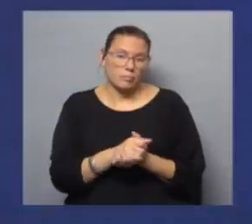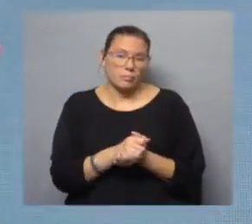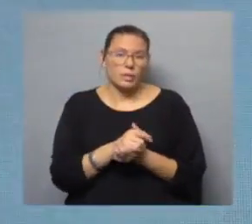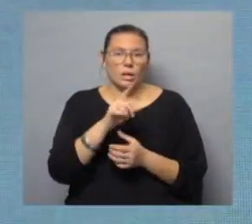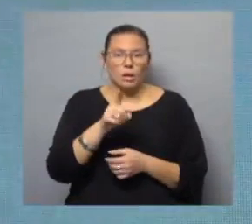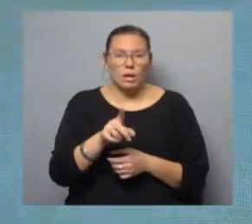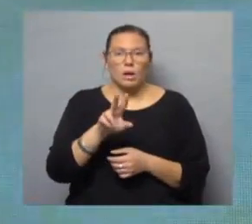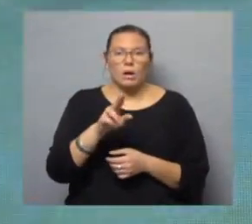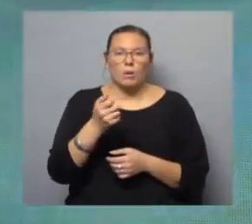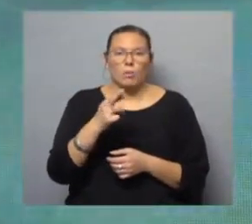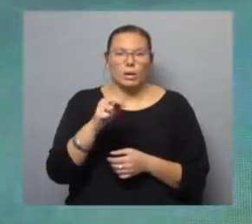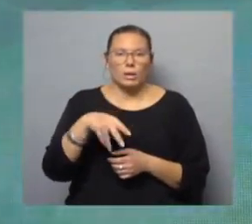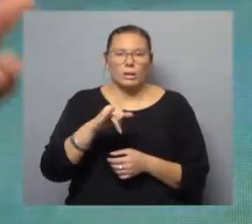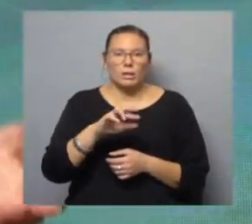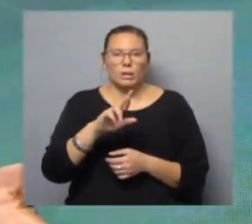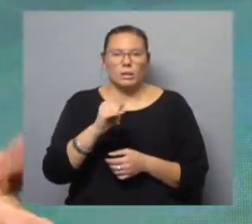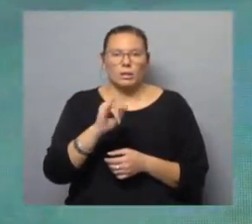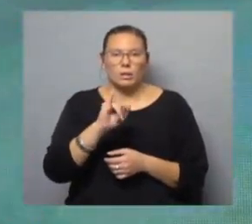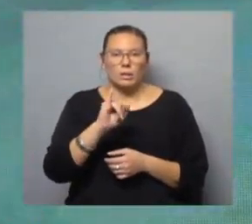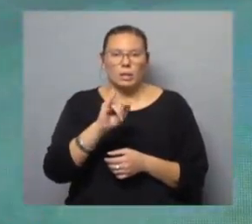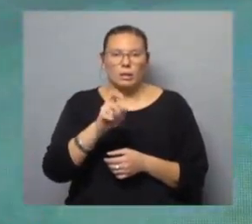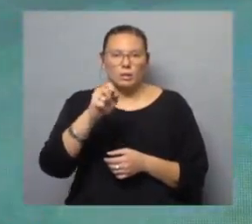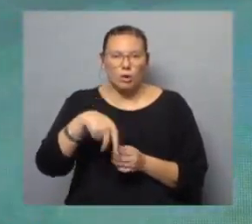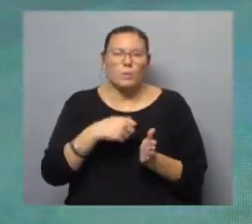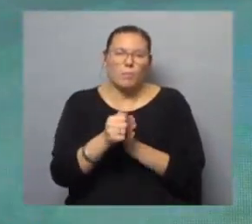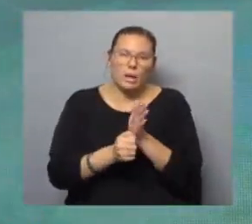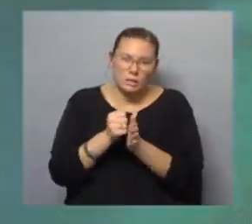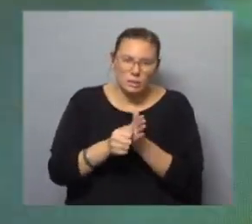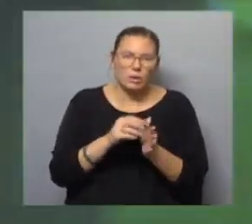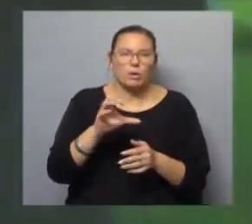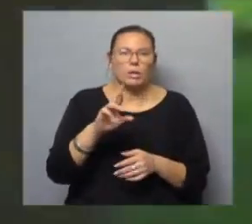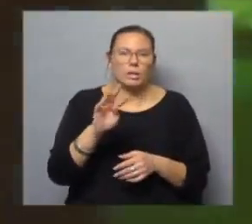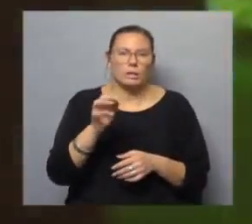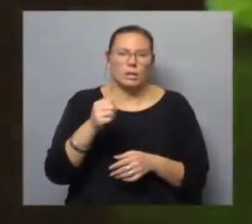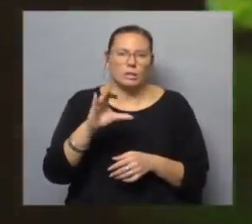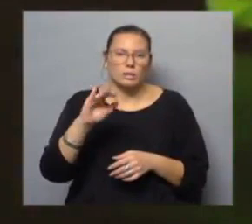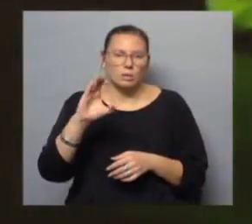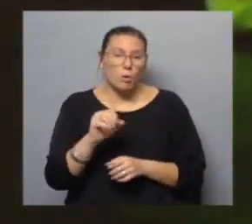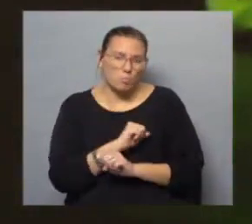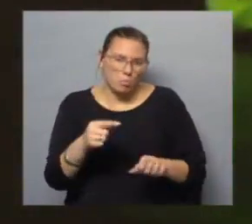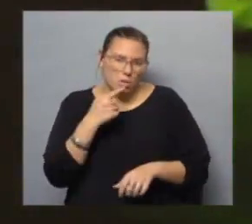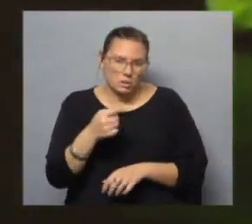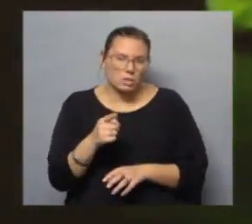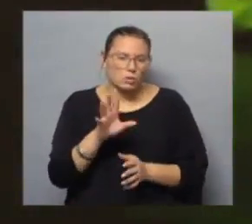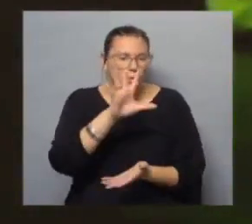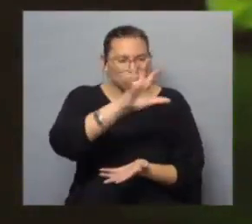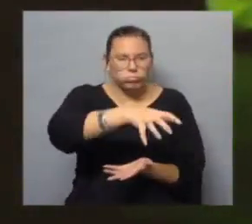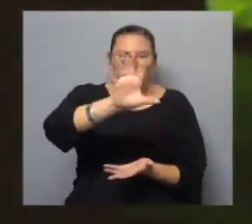Guaraní, el Raigón, el Mercedes o el litoral cretácico, como le podemos llamar, son acuíferos